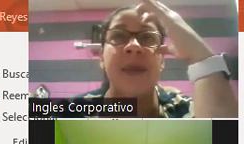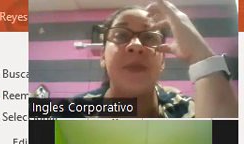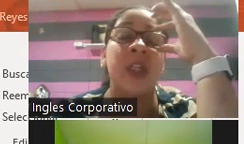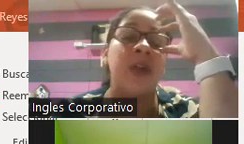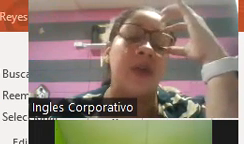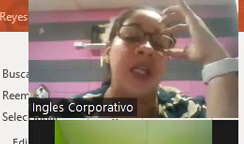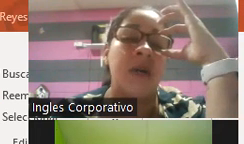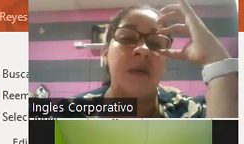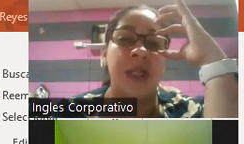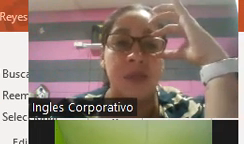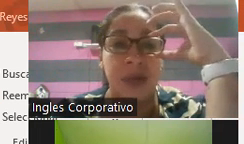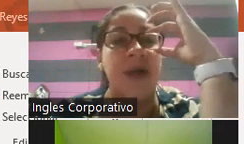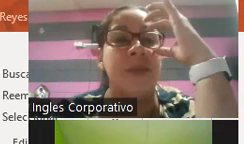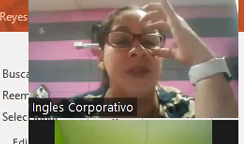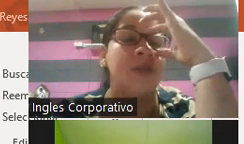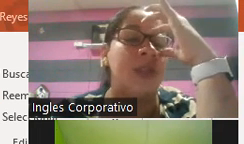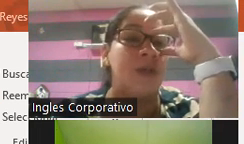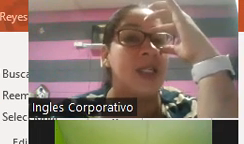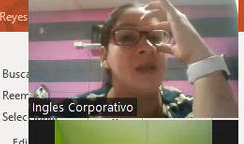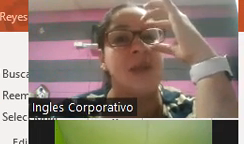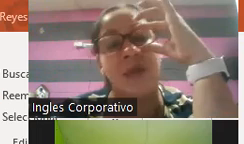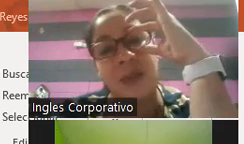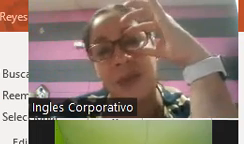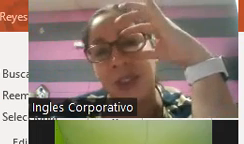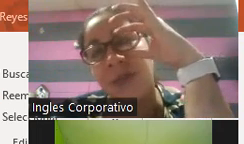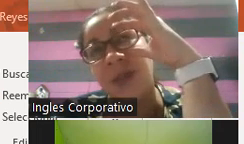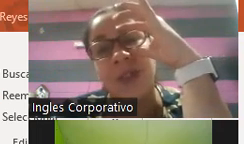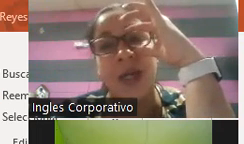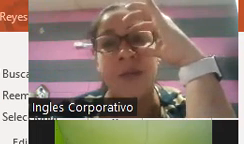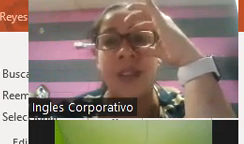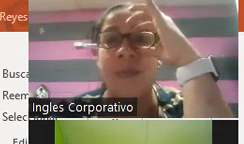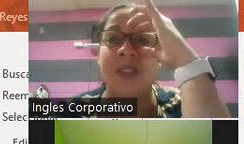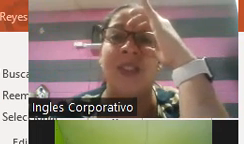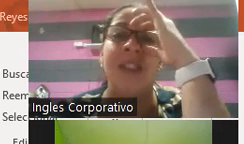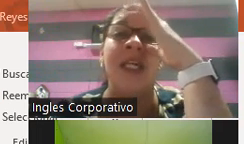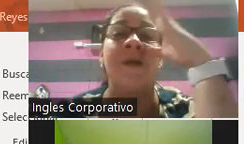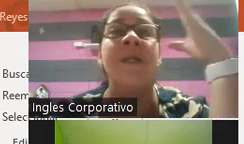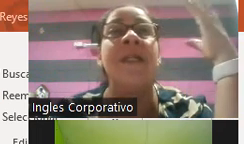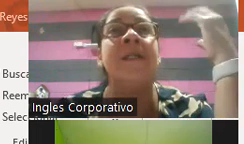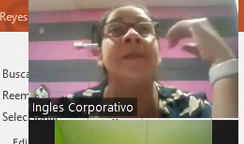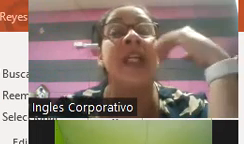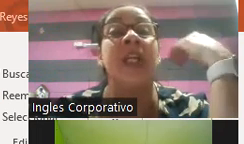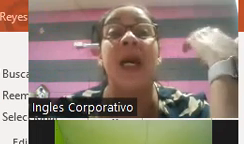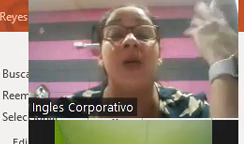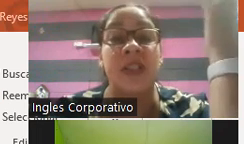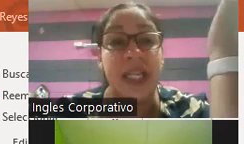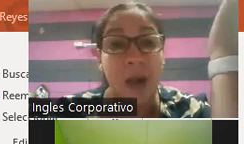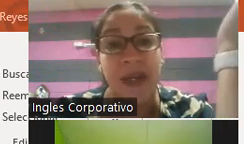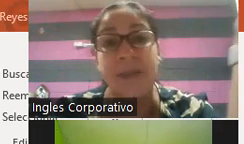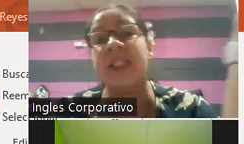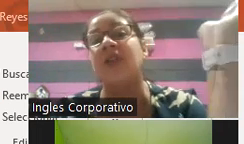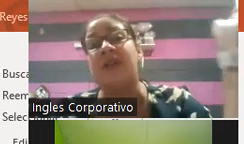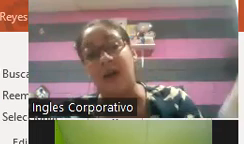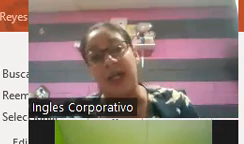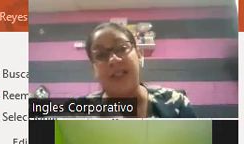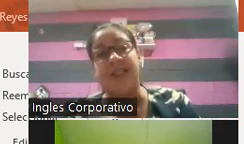el iPad porque yo dejo mi carro en parqueo privado por eso y menos mal que también me acordé porque nunca me ha gustado dejar mis dispositivos en el carro y me acordé que lo